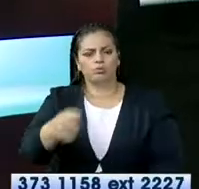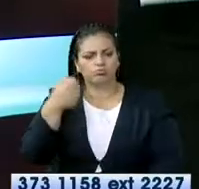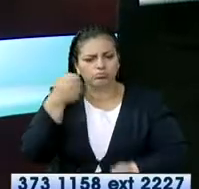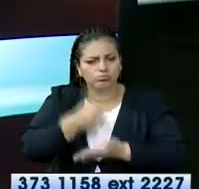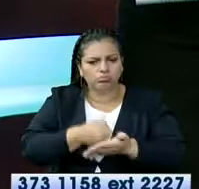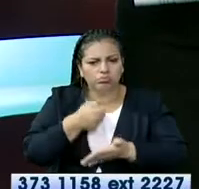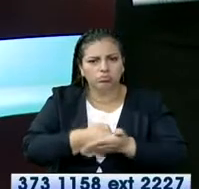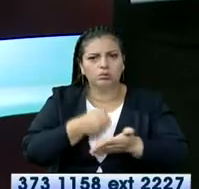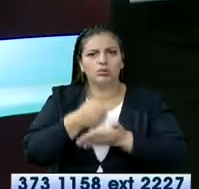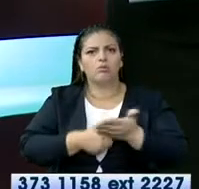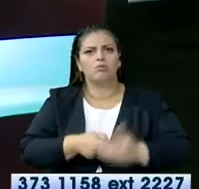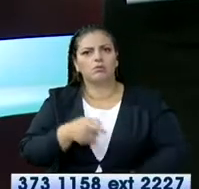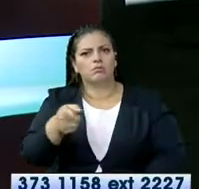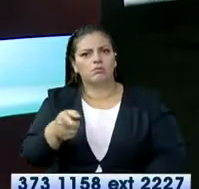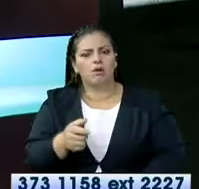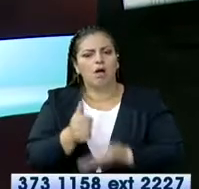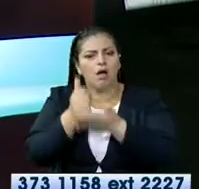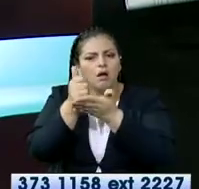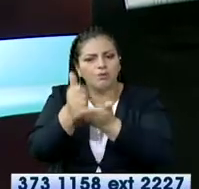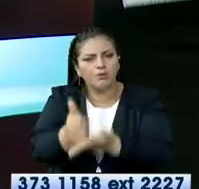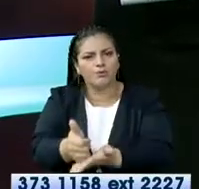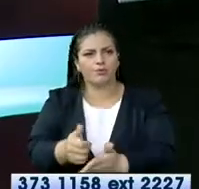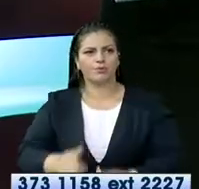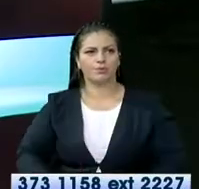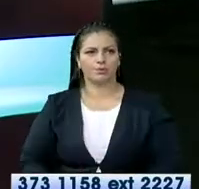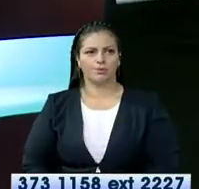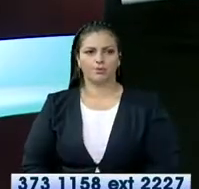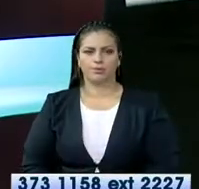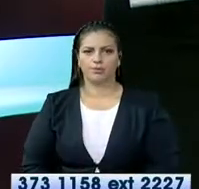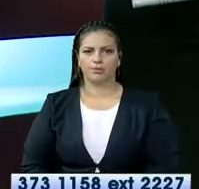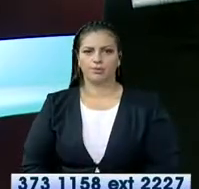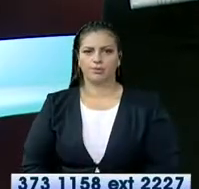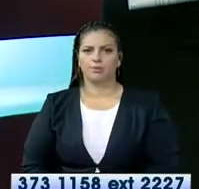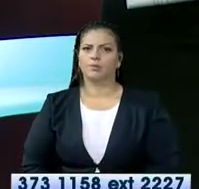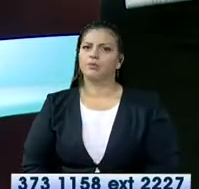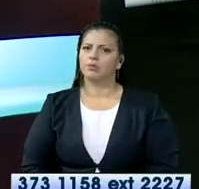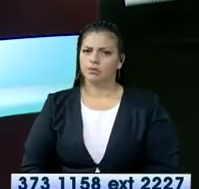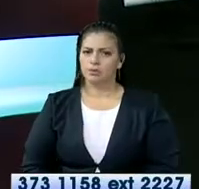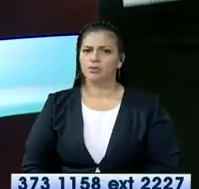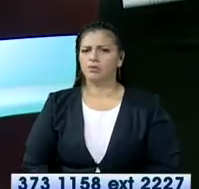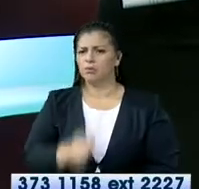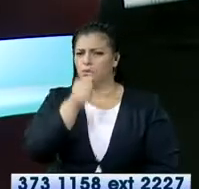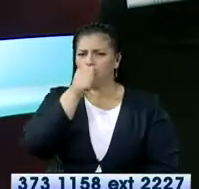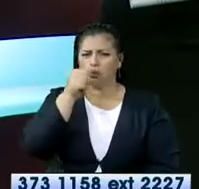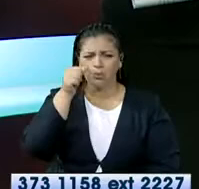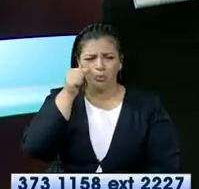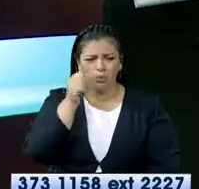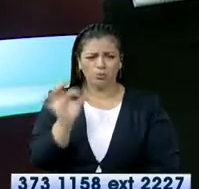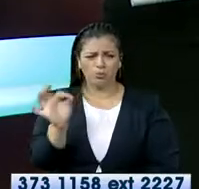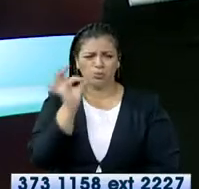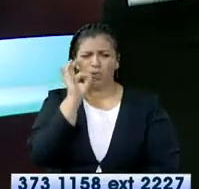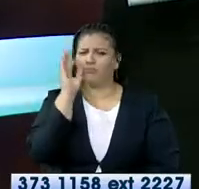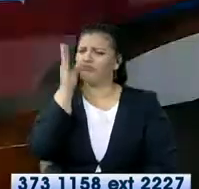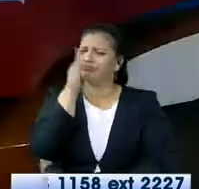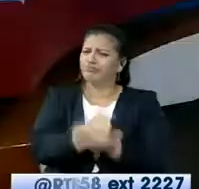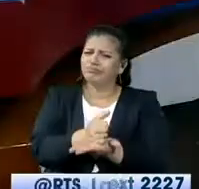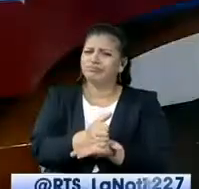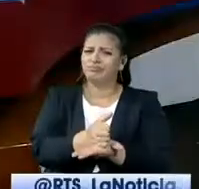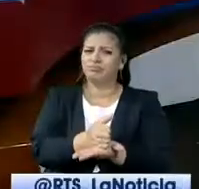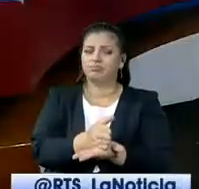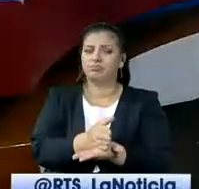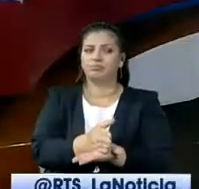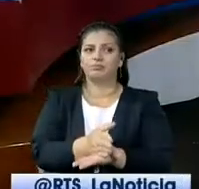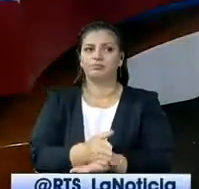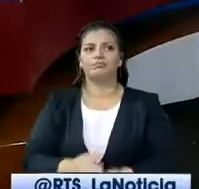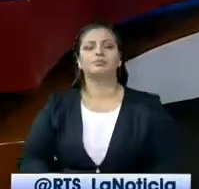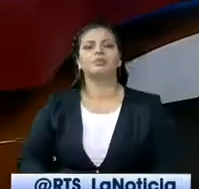lucharán con abrazo partido, declarándole la guerra sin cuartel a la droga. Guerra